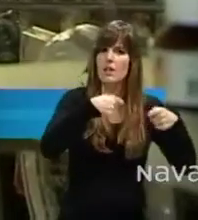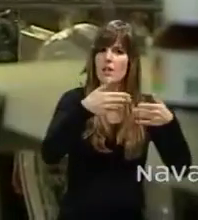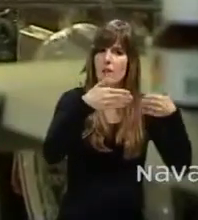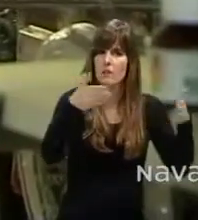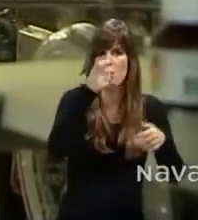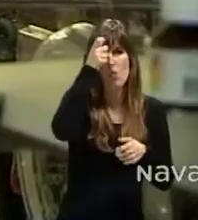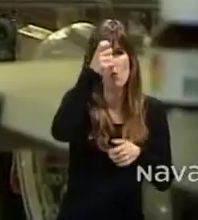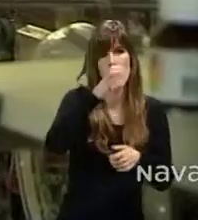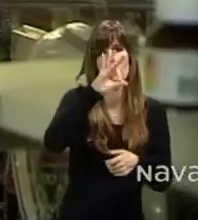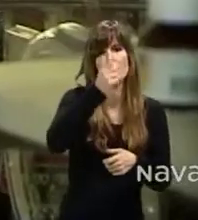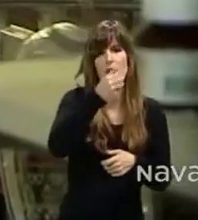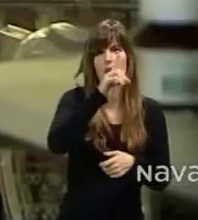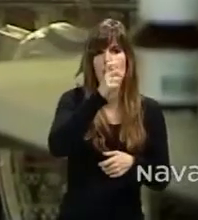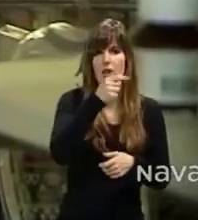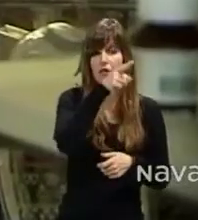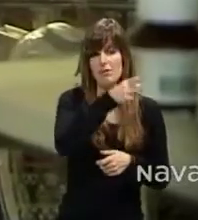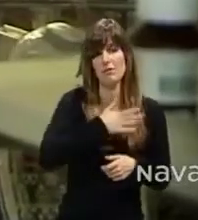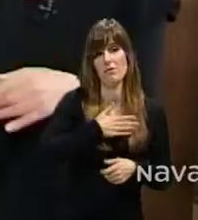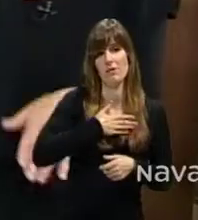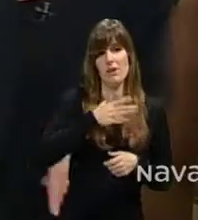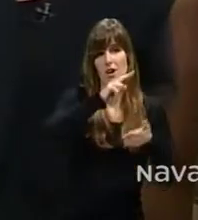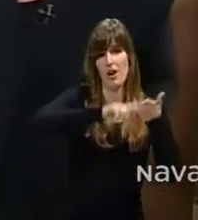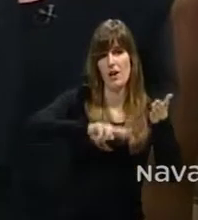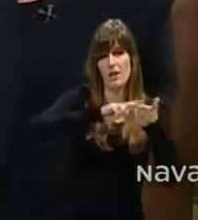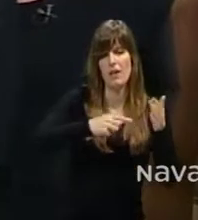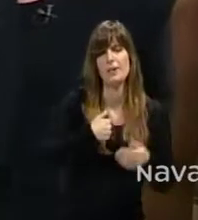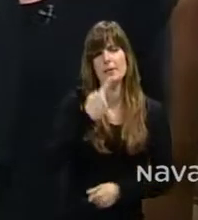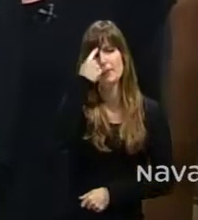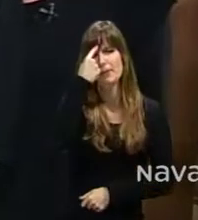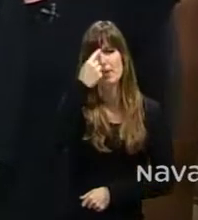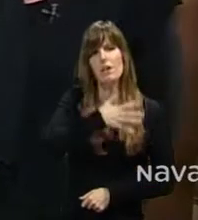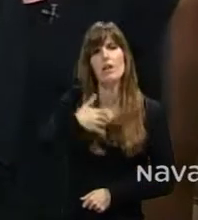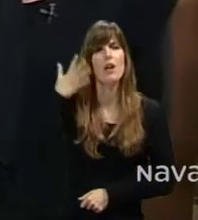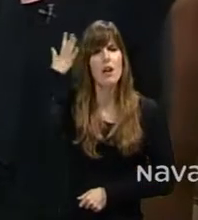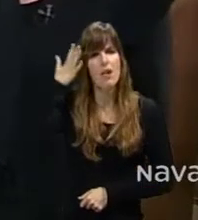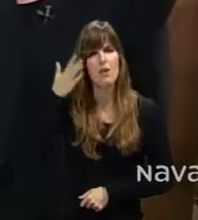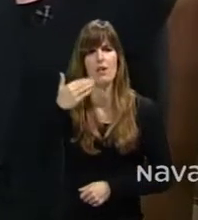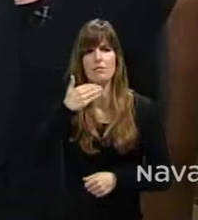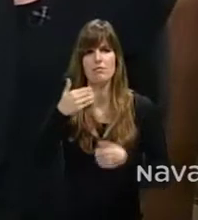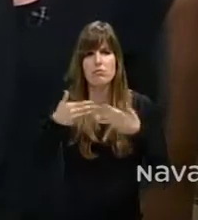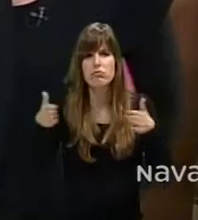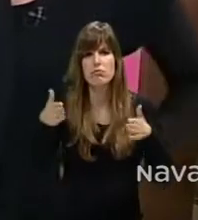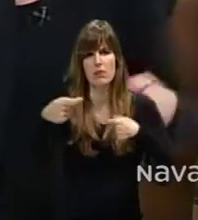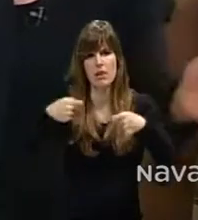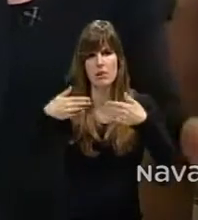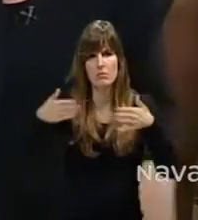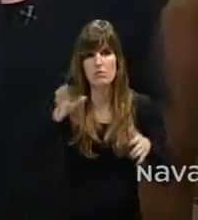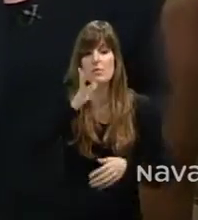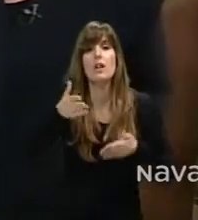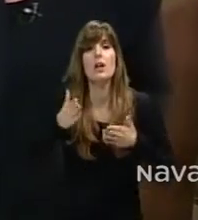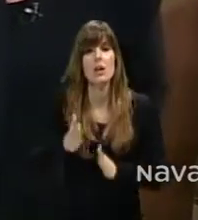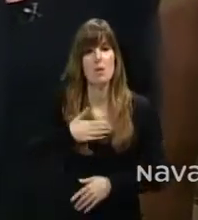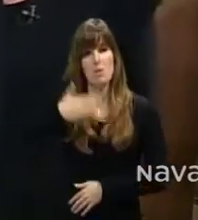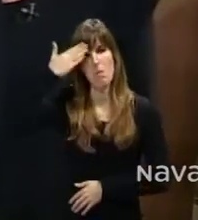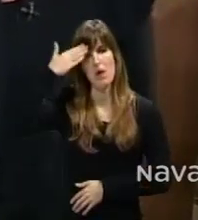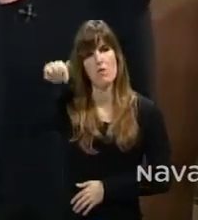un pueblecito Ansada y luego pues yo sí que tenía la espinita de que quería montar algo aquí en Navarra pues bueno, porque de hecho tengo a mi hijo mayor aquí